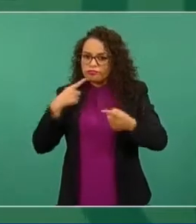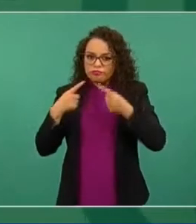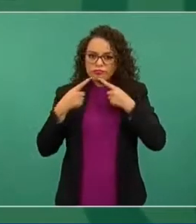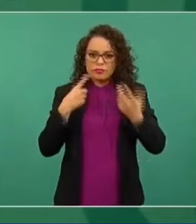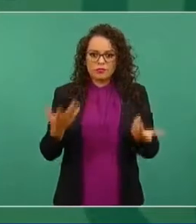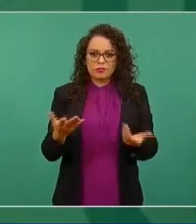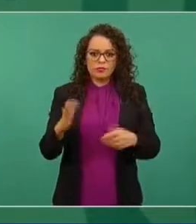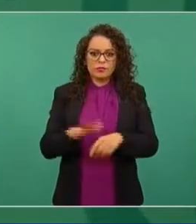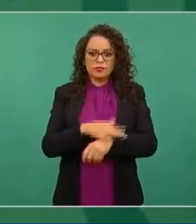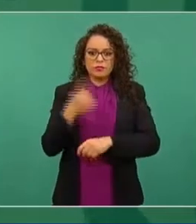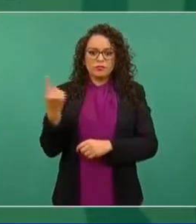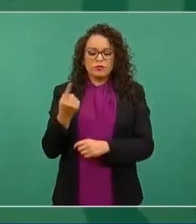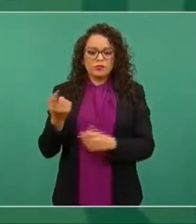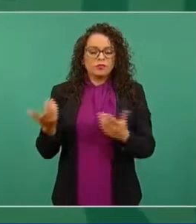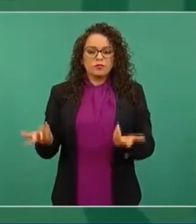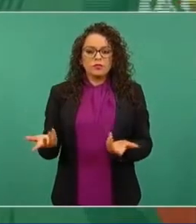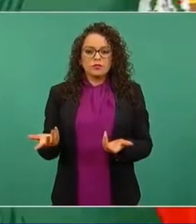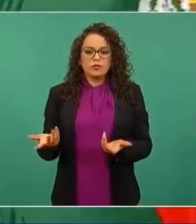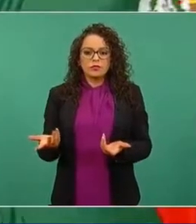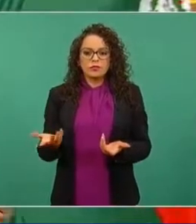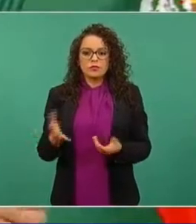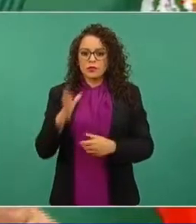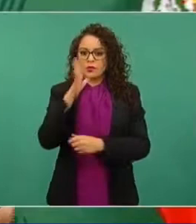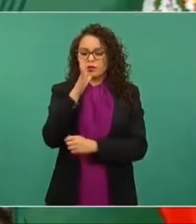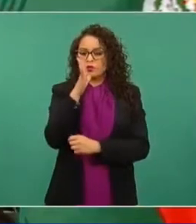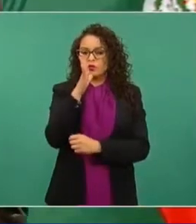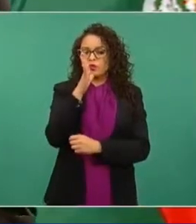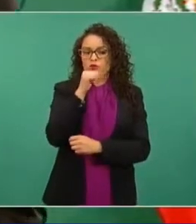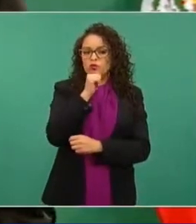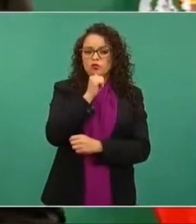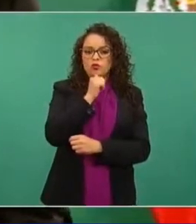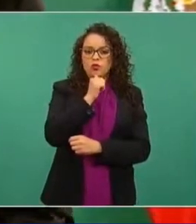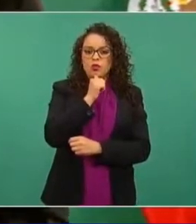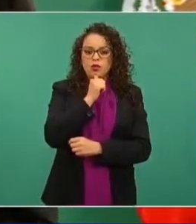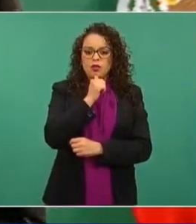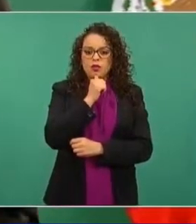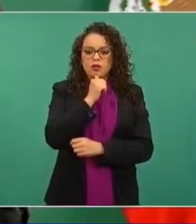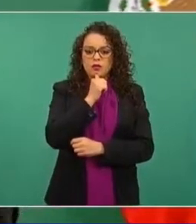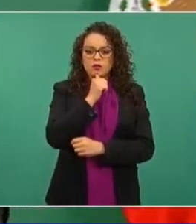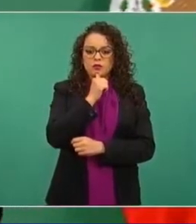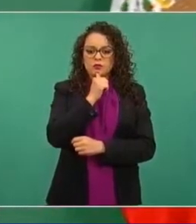El que todo sea